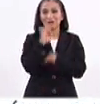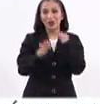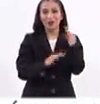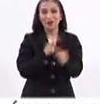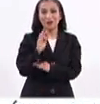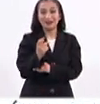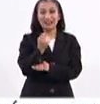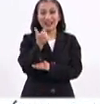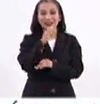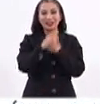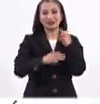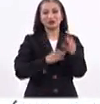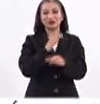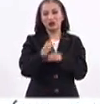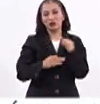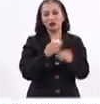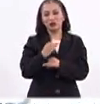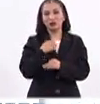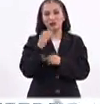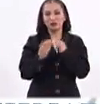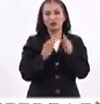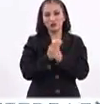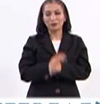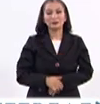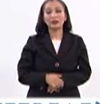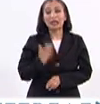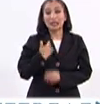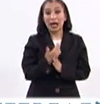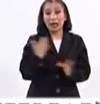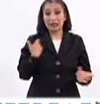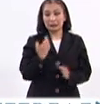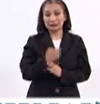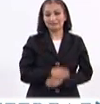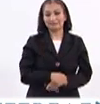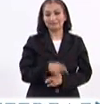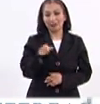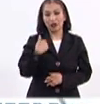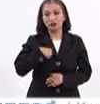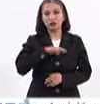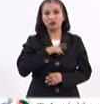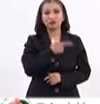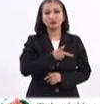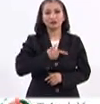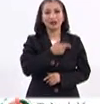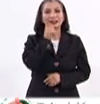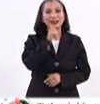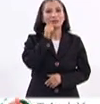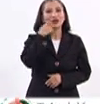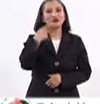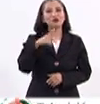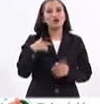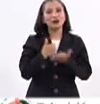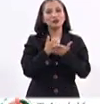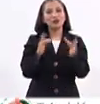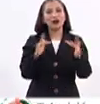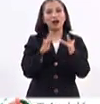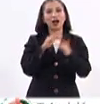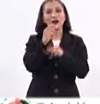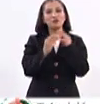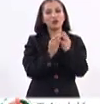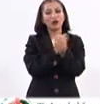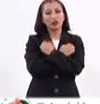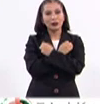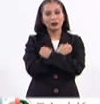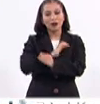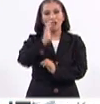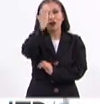¿no? Prácticamente. Casi prácticamente en todos. Y bueno, antes de eso, por supuesto, a nosotros nos gusta siempre ser su interfaz con el mundo de la